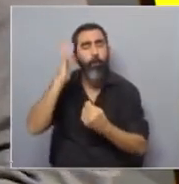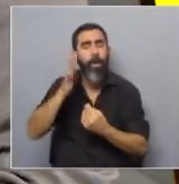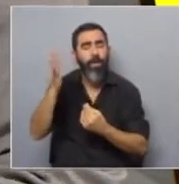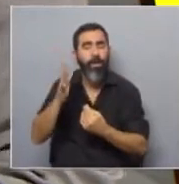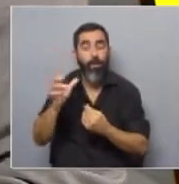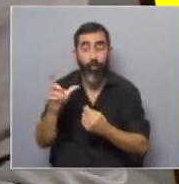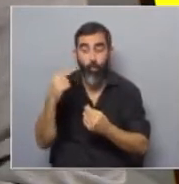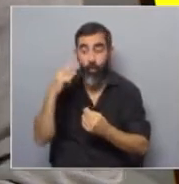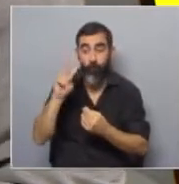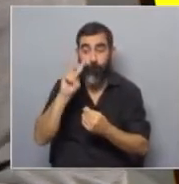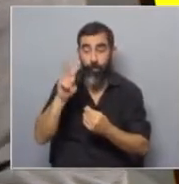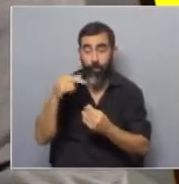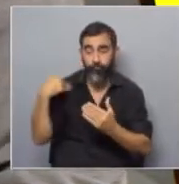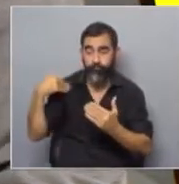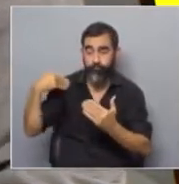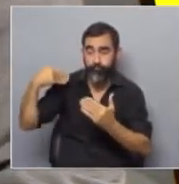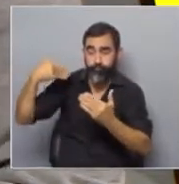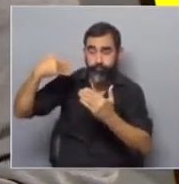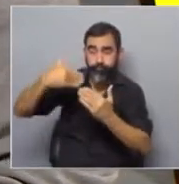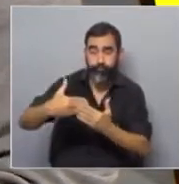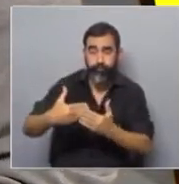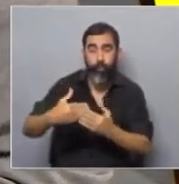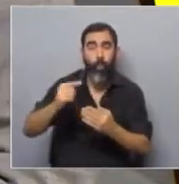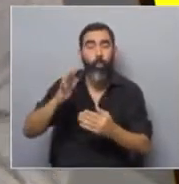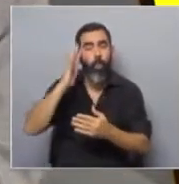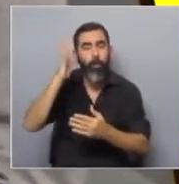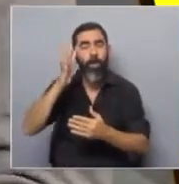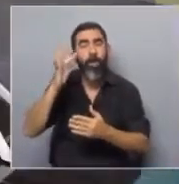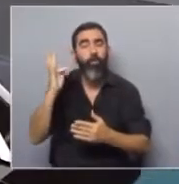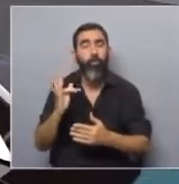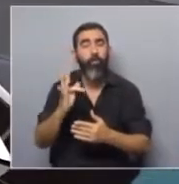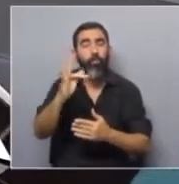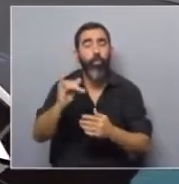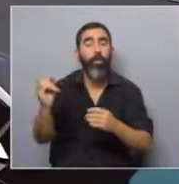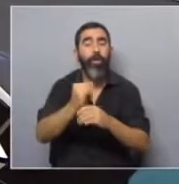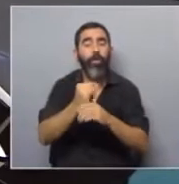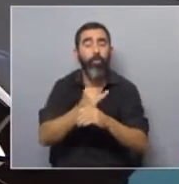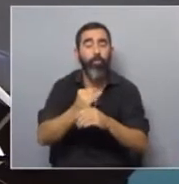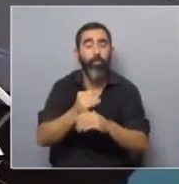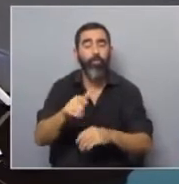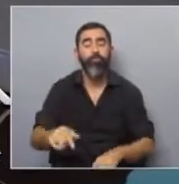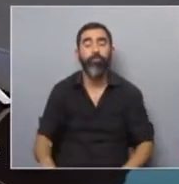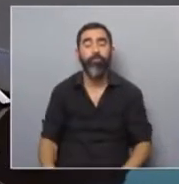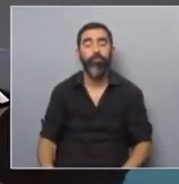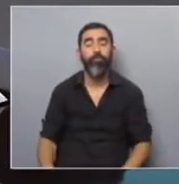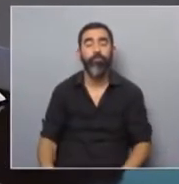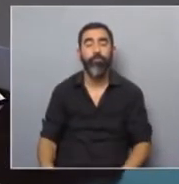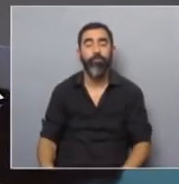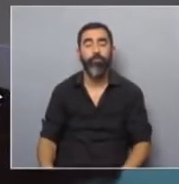vio una gran parte de ese recorrido, sí, al Instituto Clemente Estable a futuro y en el marco del país en el que